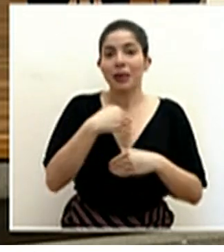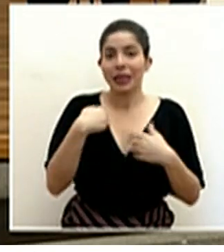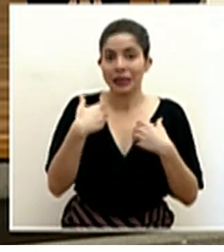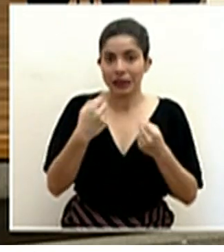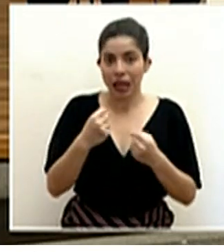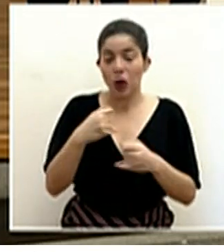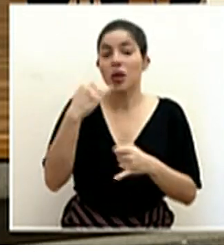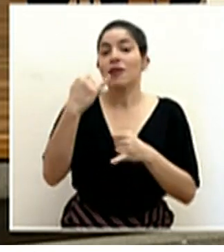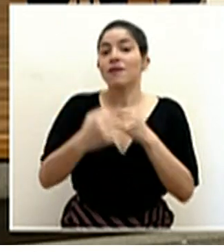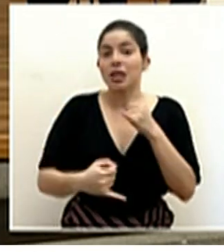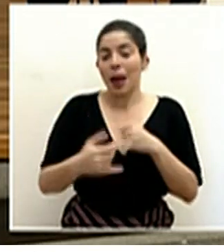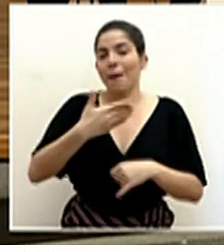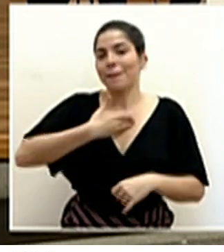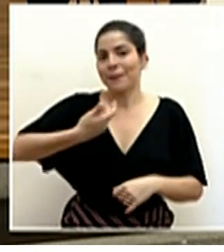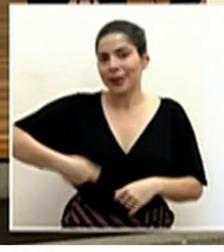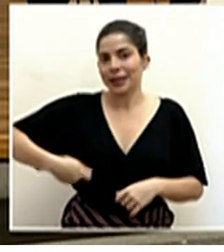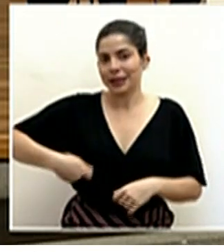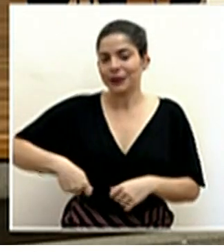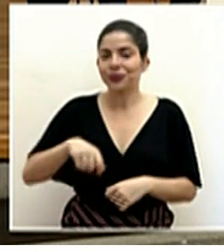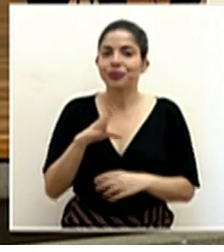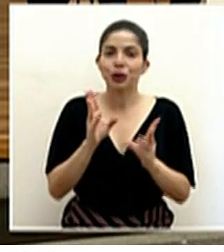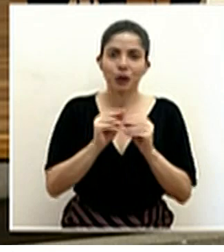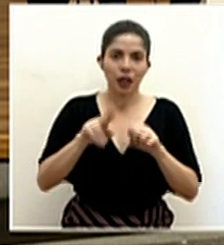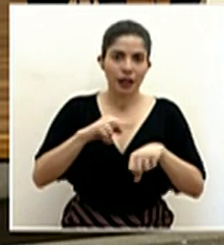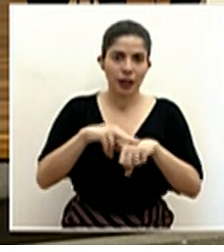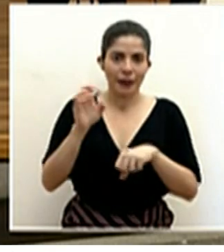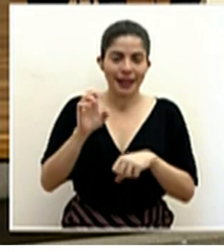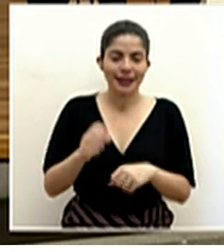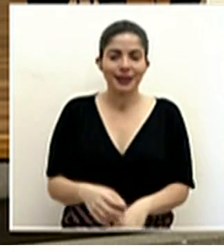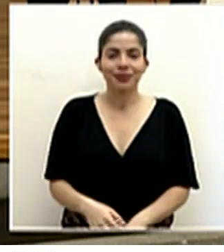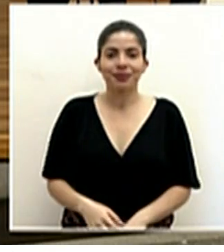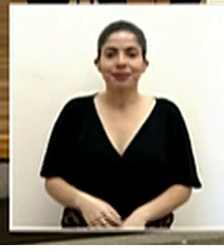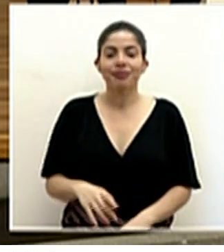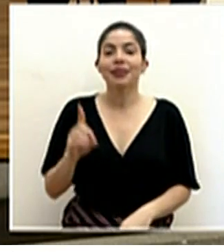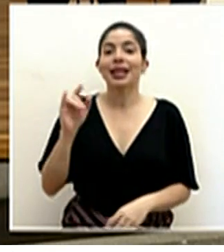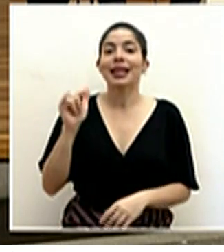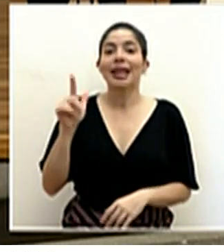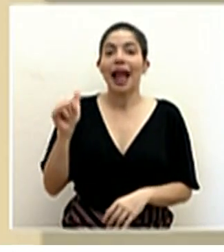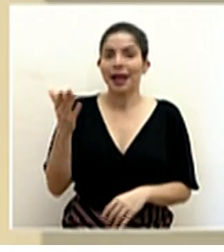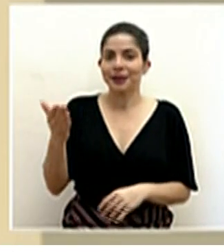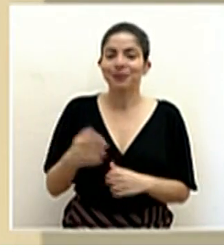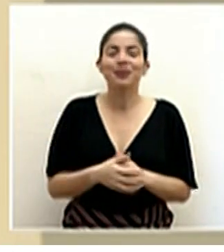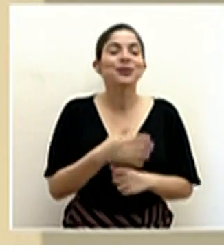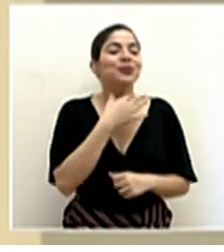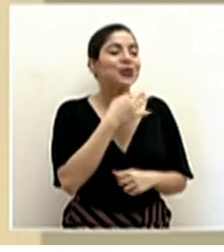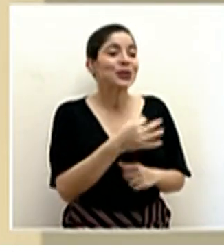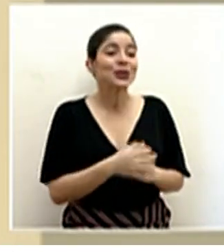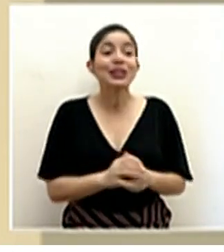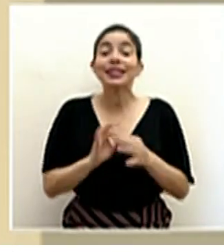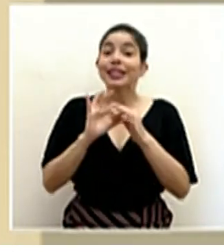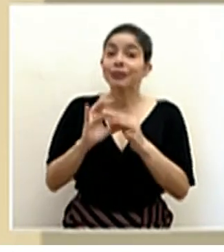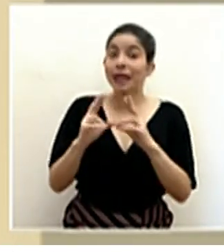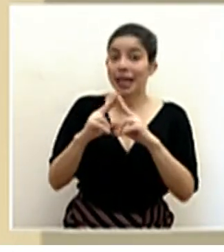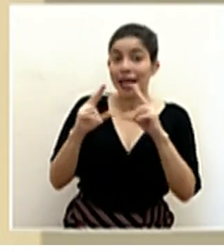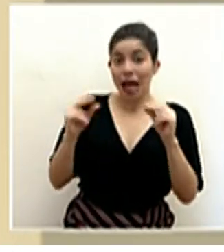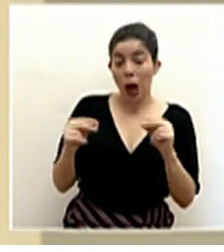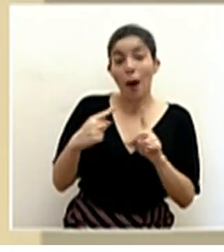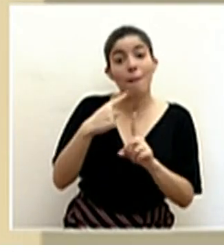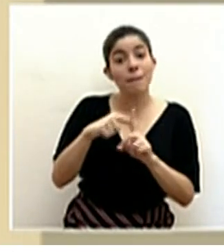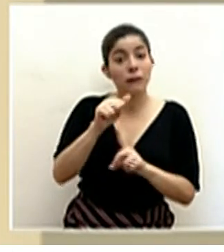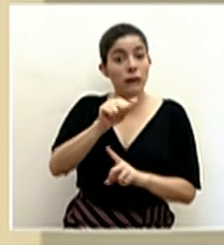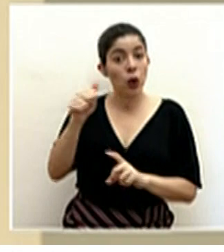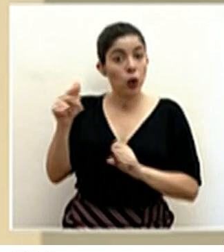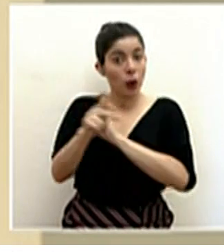y finalmente al presidente ejecutivo de la Comisión Nacional de Emergencias. Doña Diala. Con mucho gusto. En relación con Nicaragua y con los